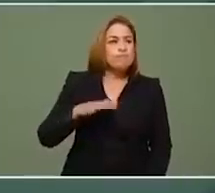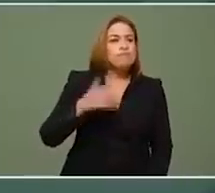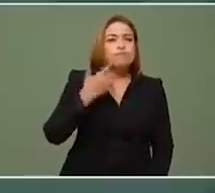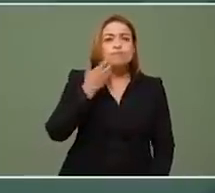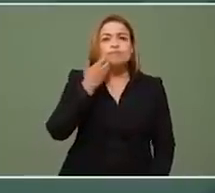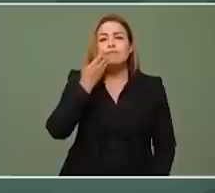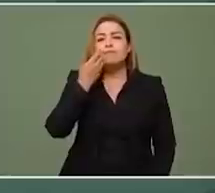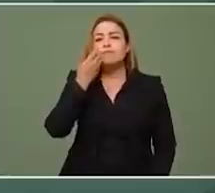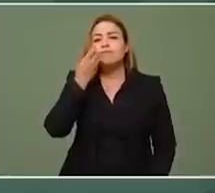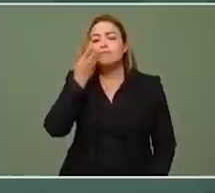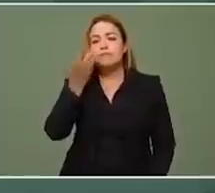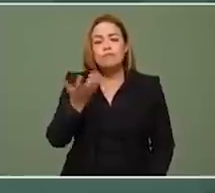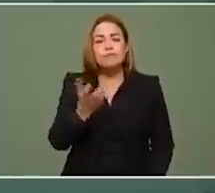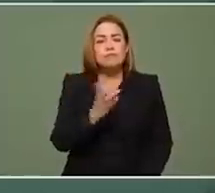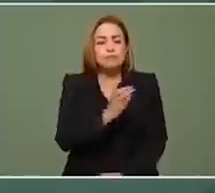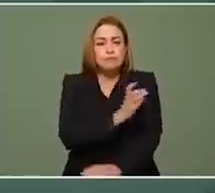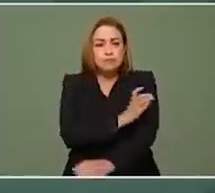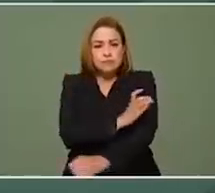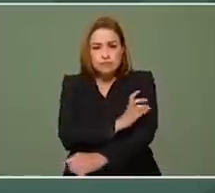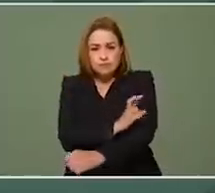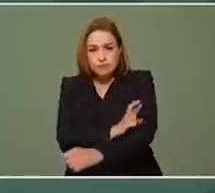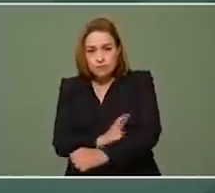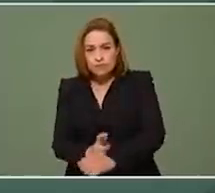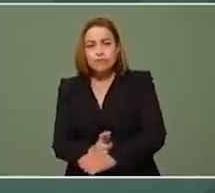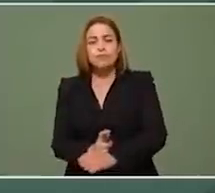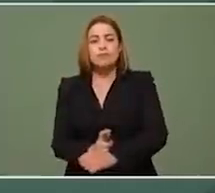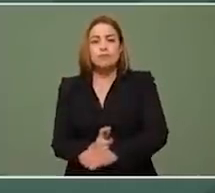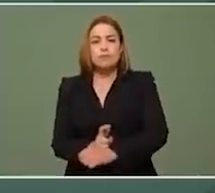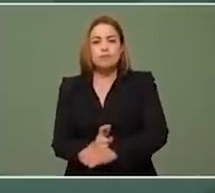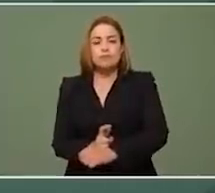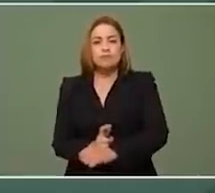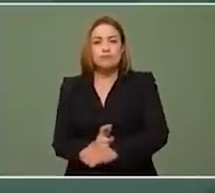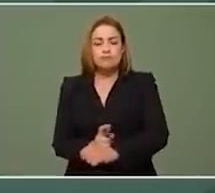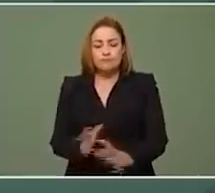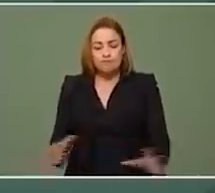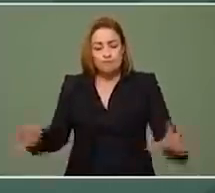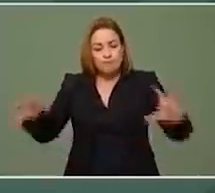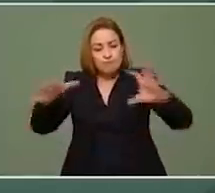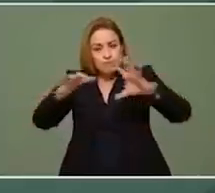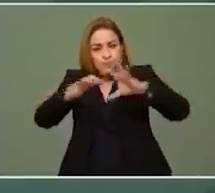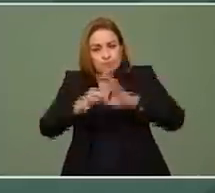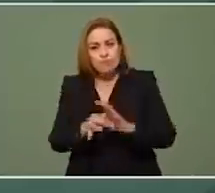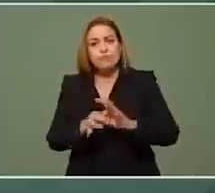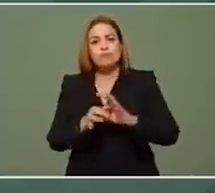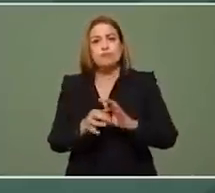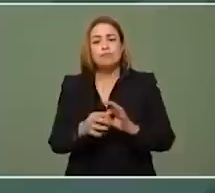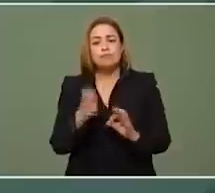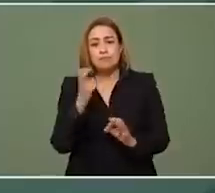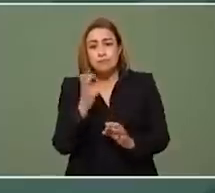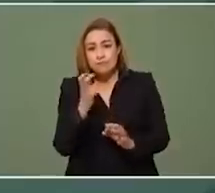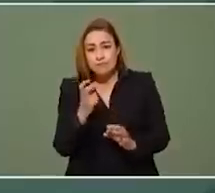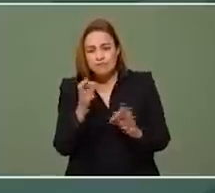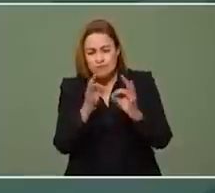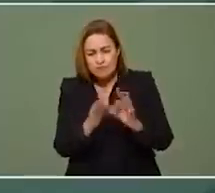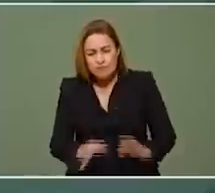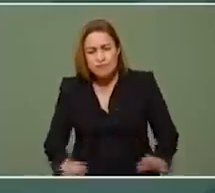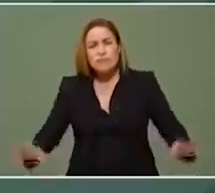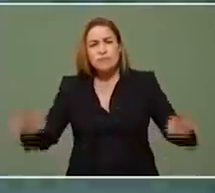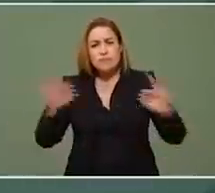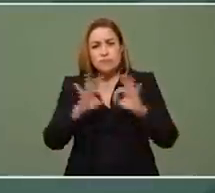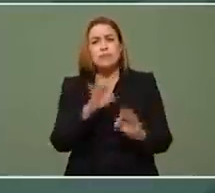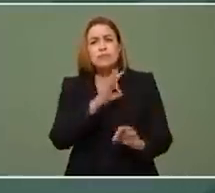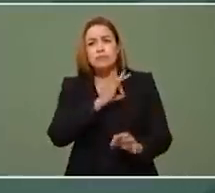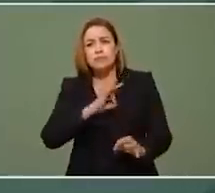la coordinación que es muy importante para garantizar